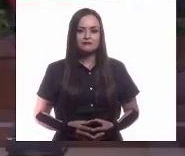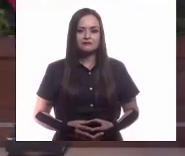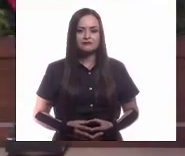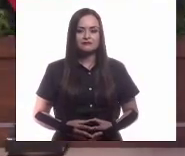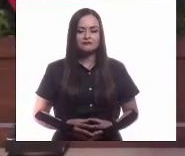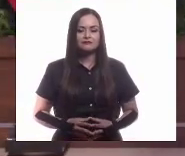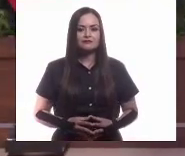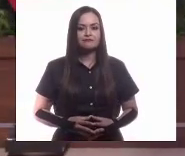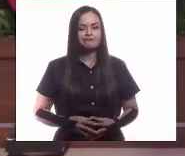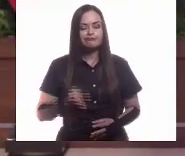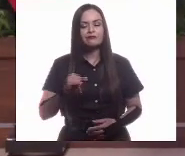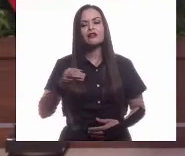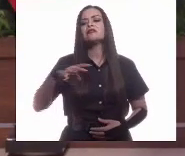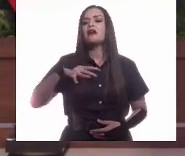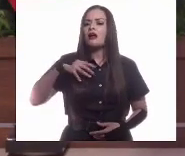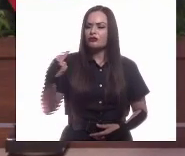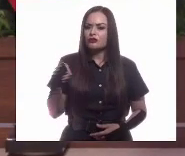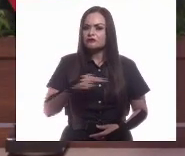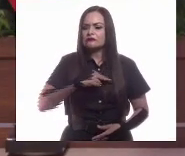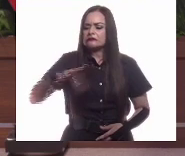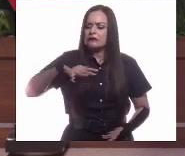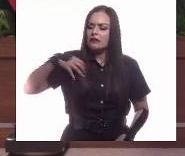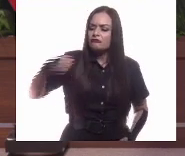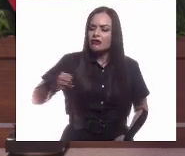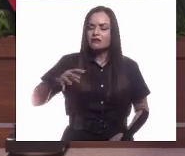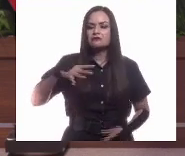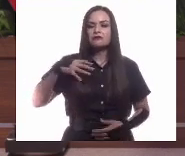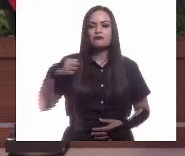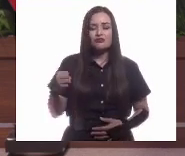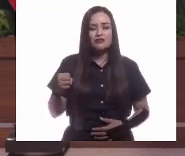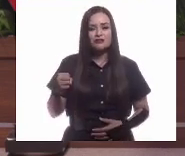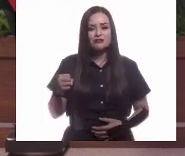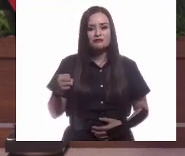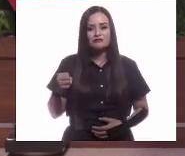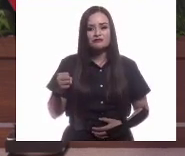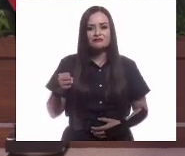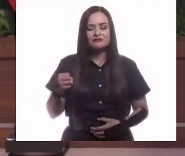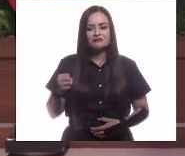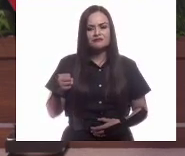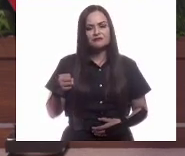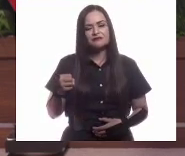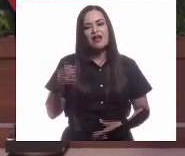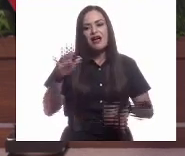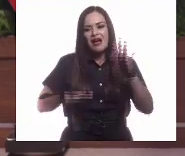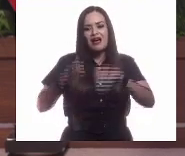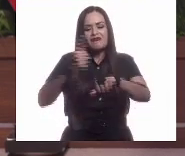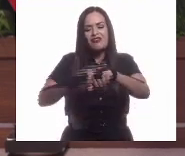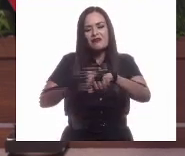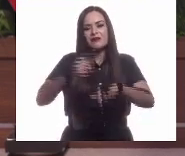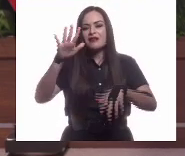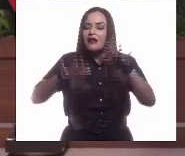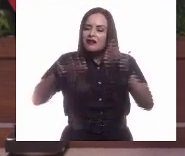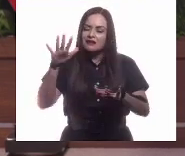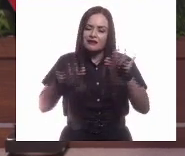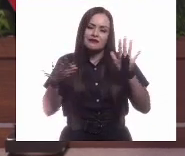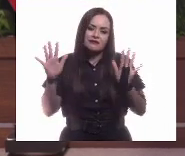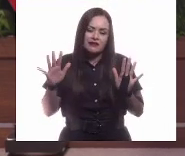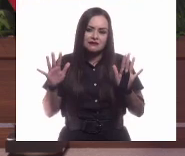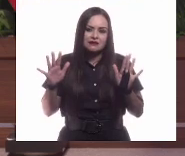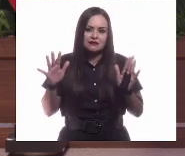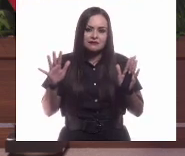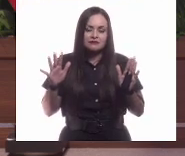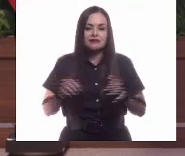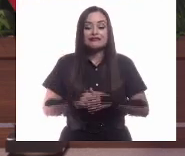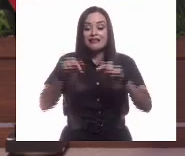Pese a los esfuerzos que hacemos, es imposible impedir la enfermedad cuando ésta se presenta. Y la obligación